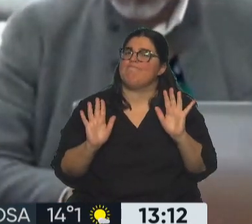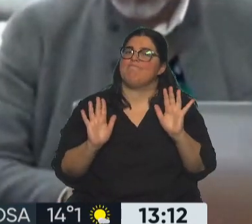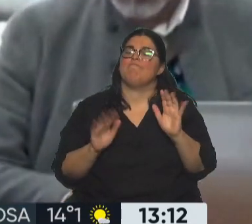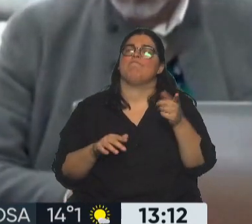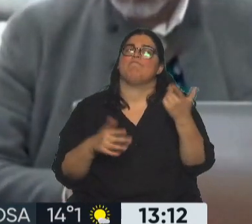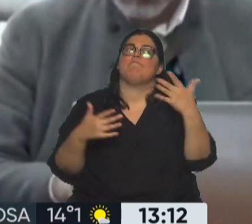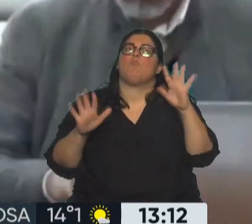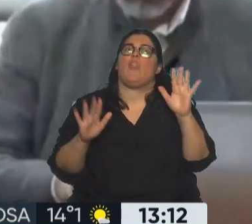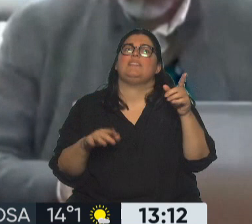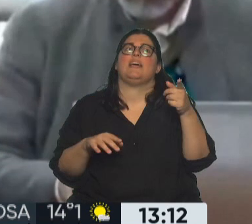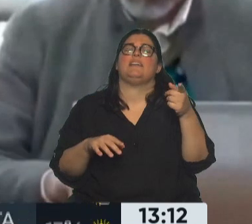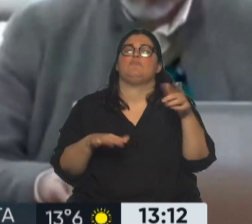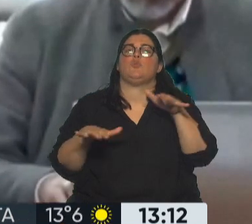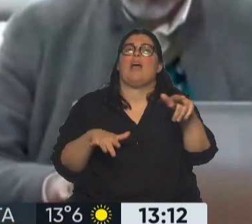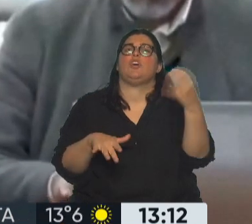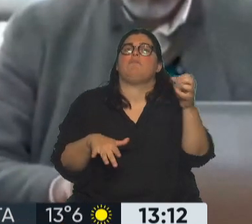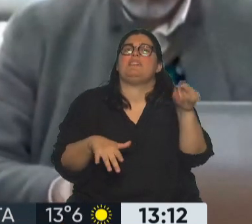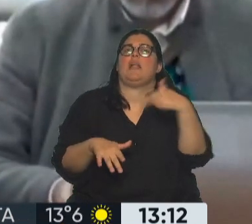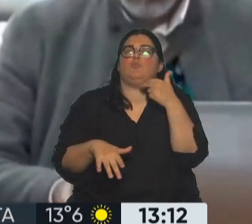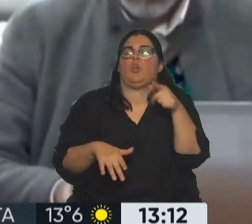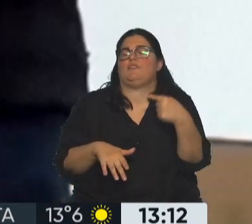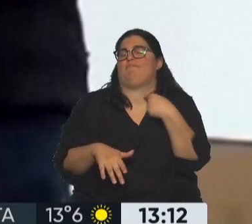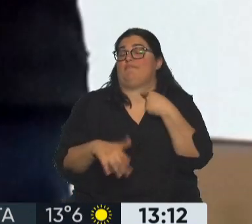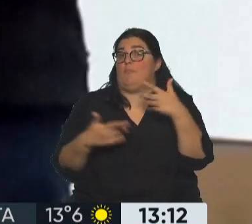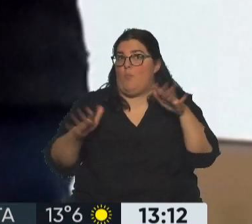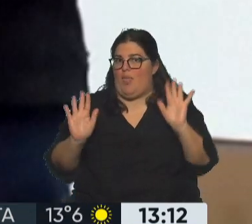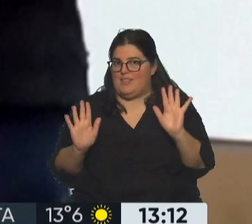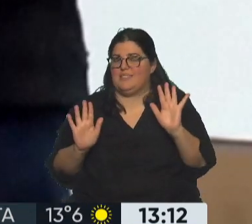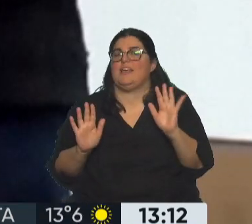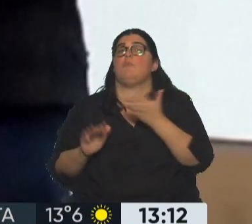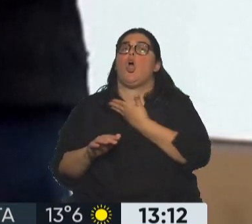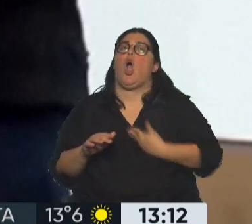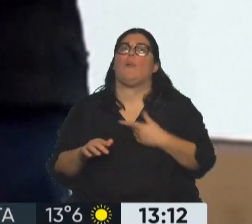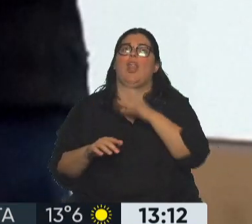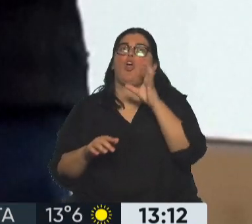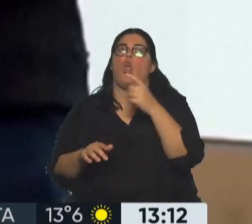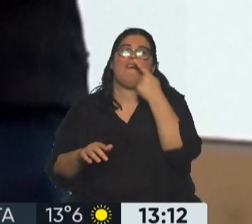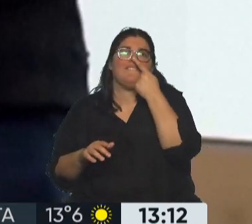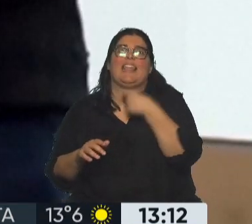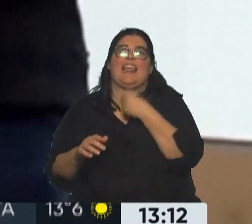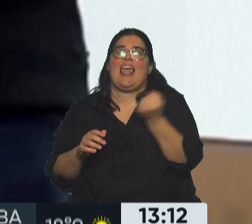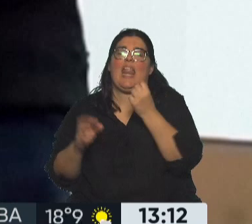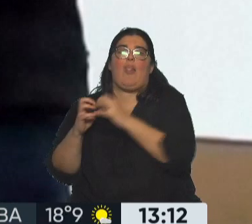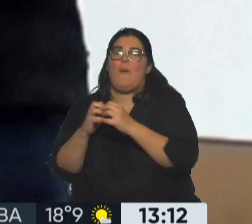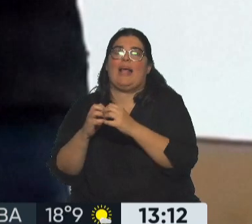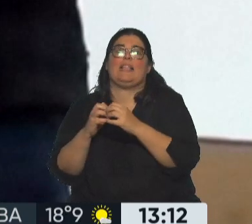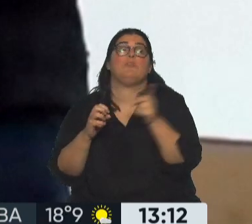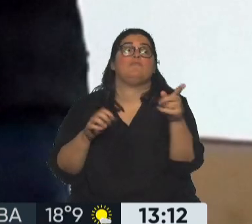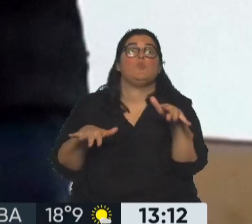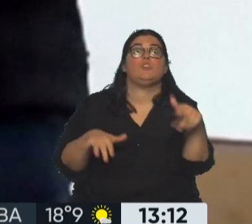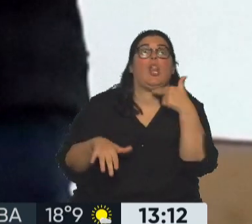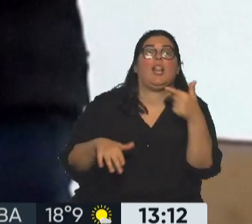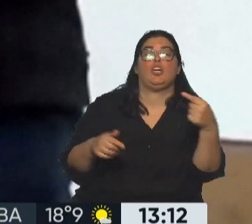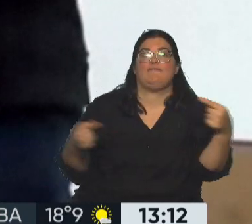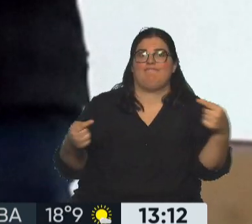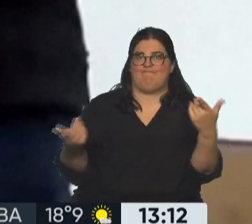manera, eclipsar estos debates y estos temas que al gobierno colombiano le interesa debatir y que finalmente se aprueben. Ever, lo